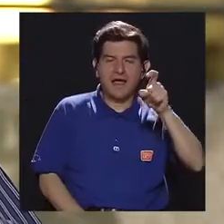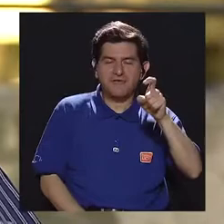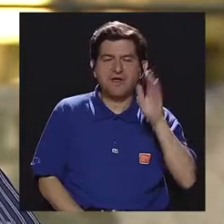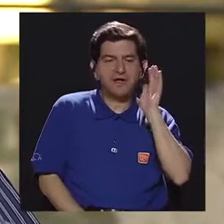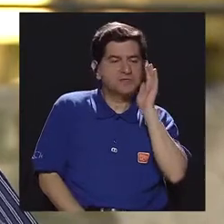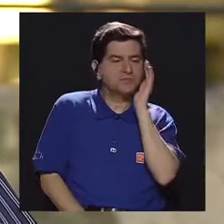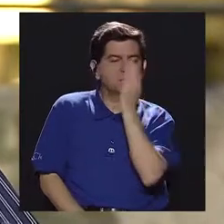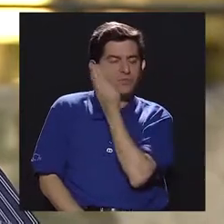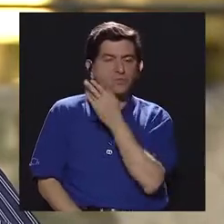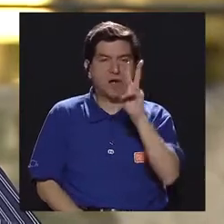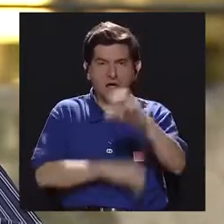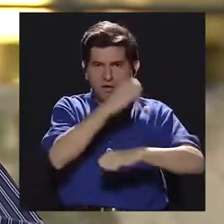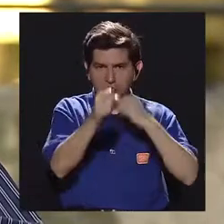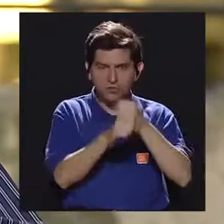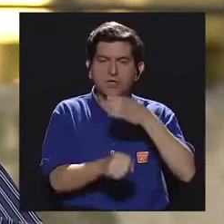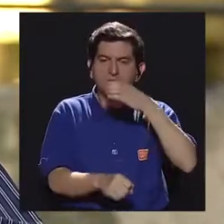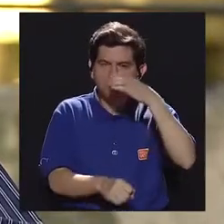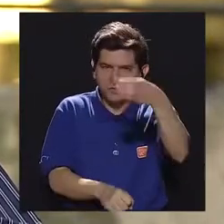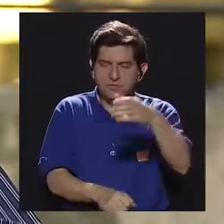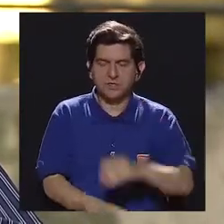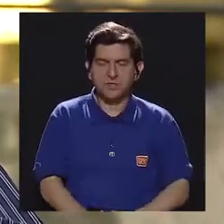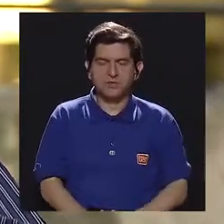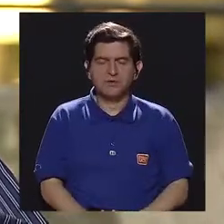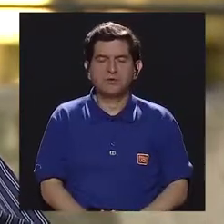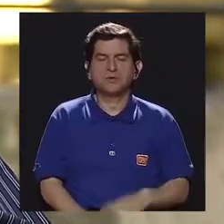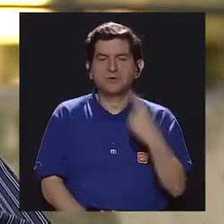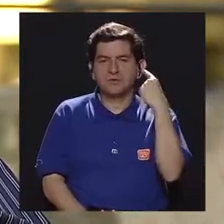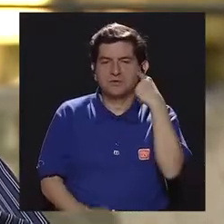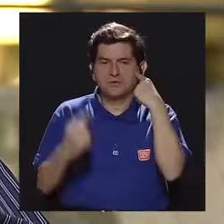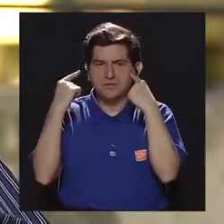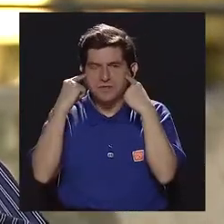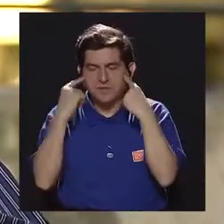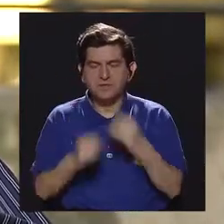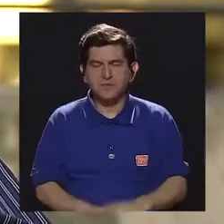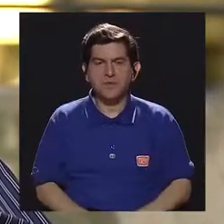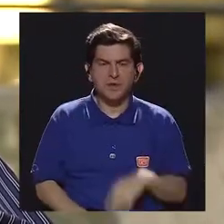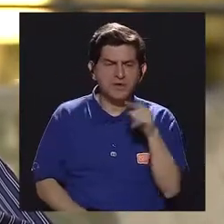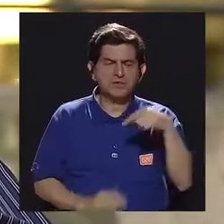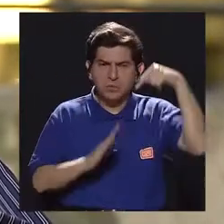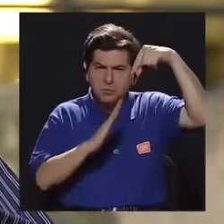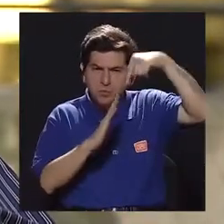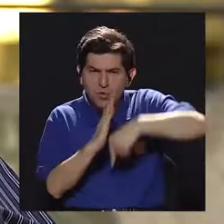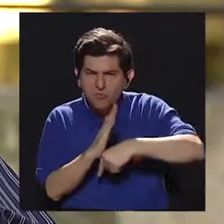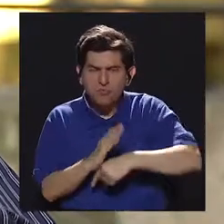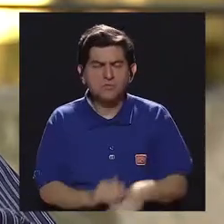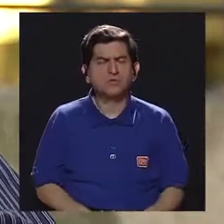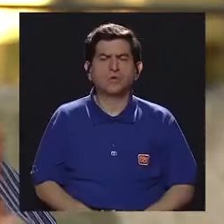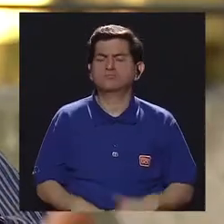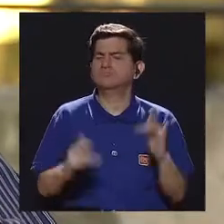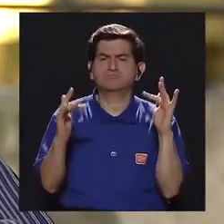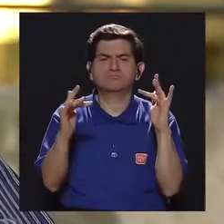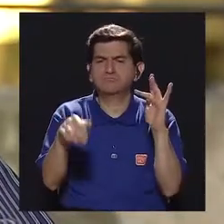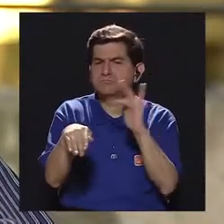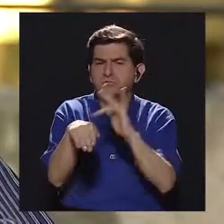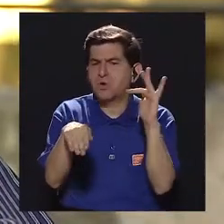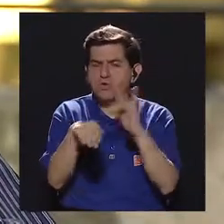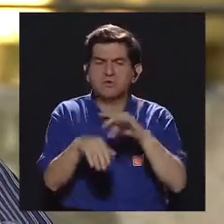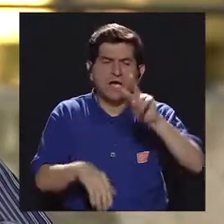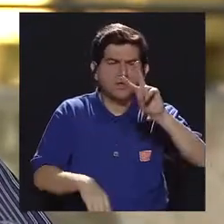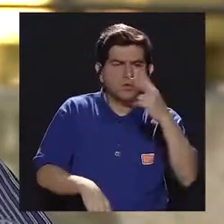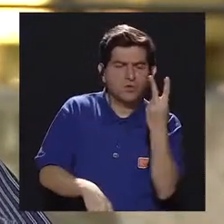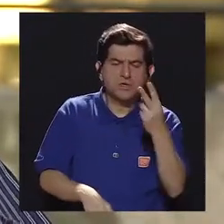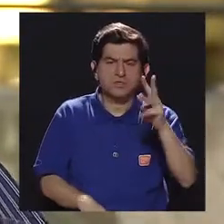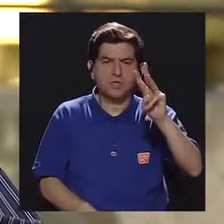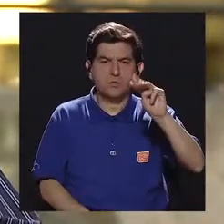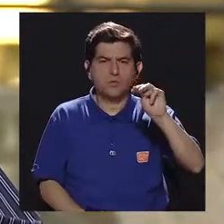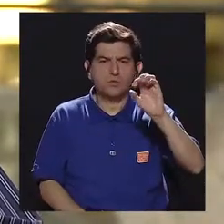de esas por lo menos cada 2 años. Y pues si las muelas están en un nivel de impacción muy profundo, sin estar en contacto con el segundo